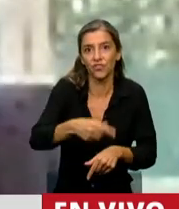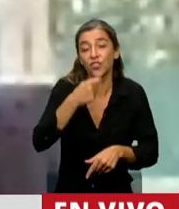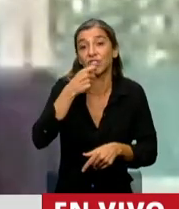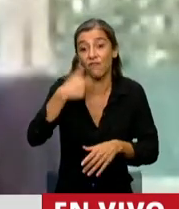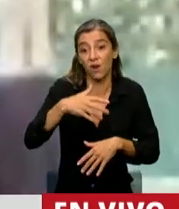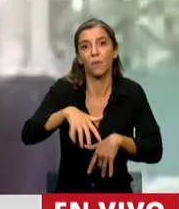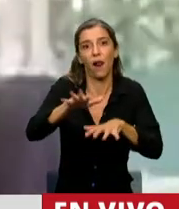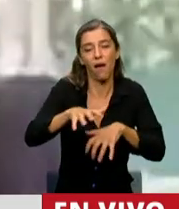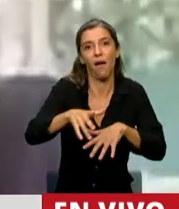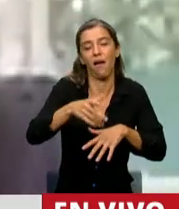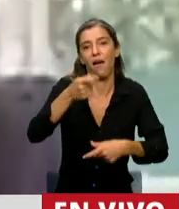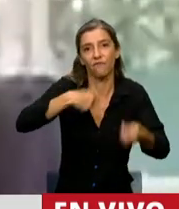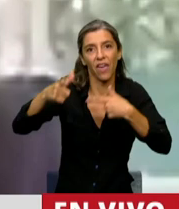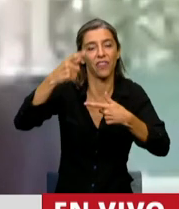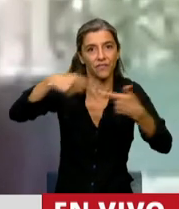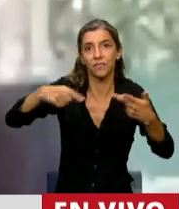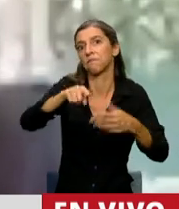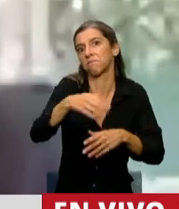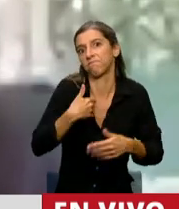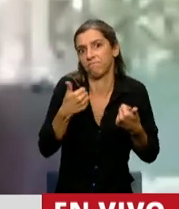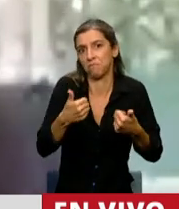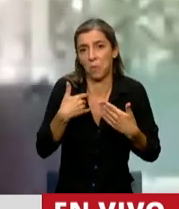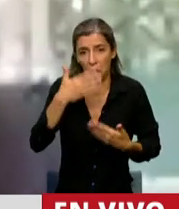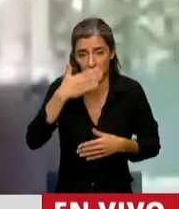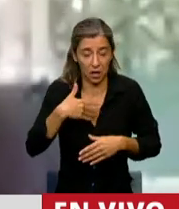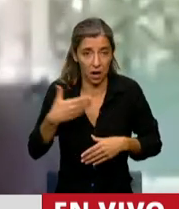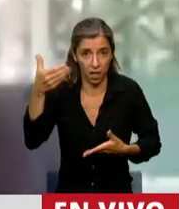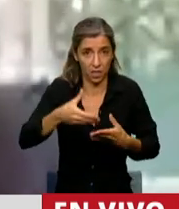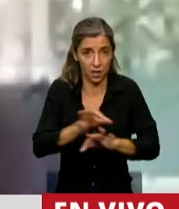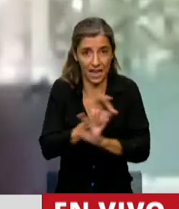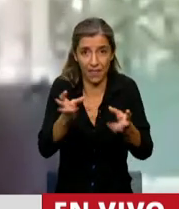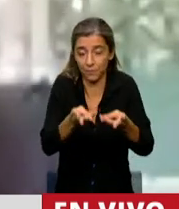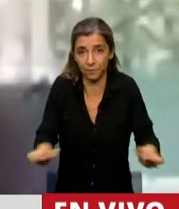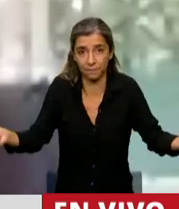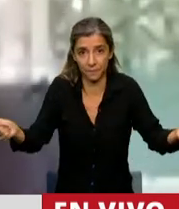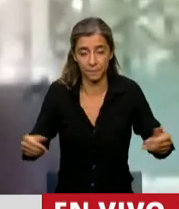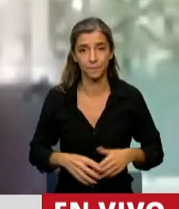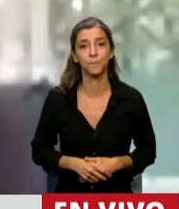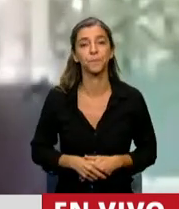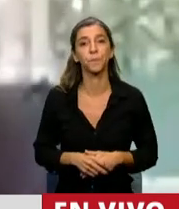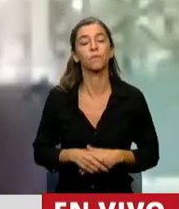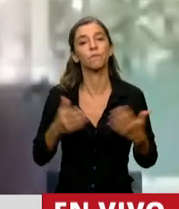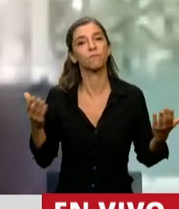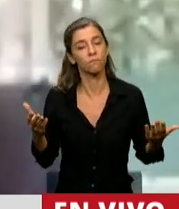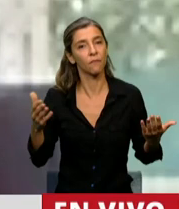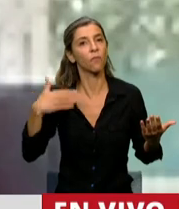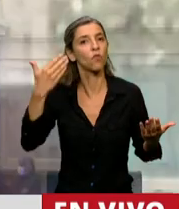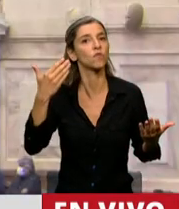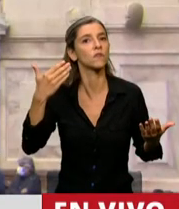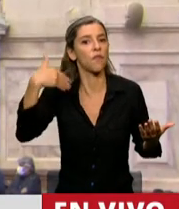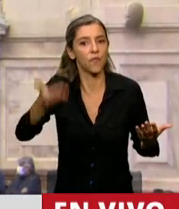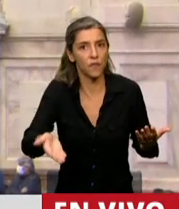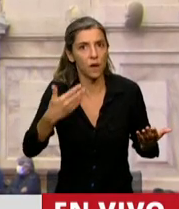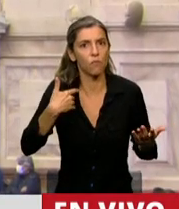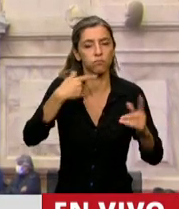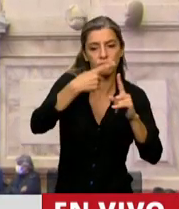país necesita, a los argentinos y argentinas no nos quedó nada. En cambio, el Banco contabilizó en su balance